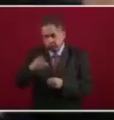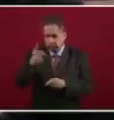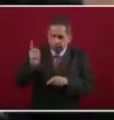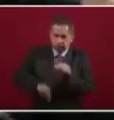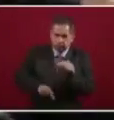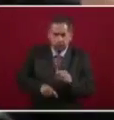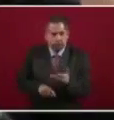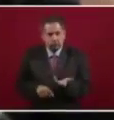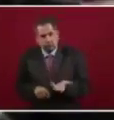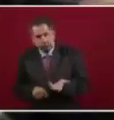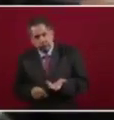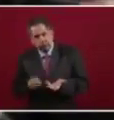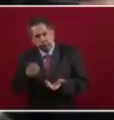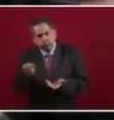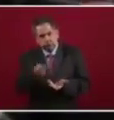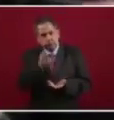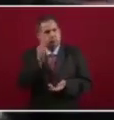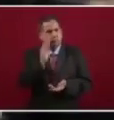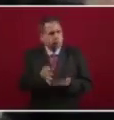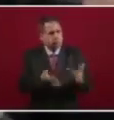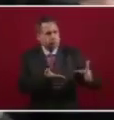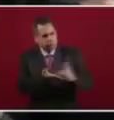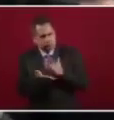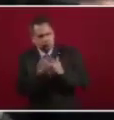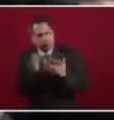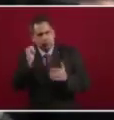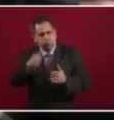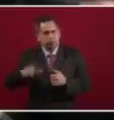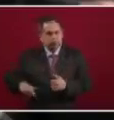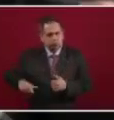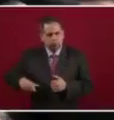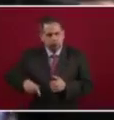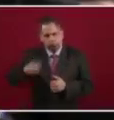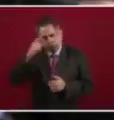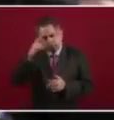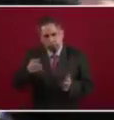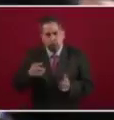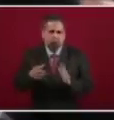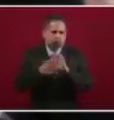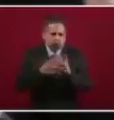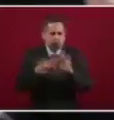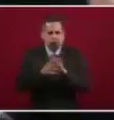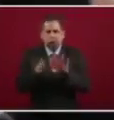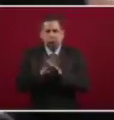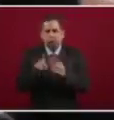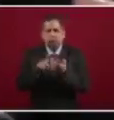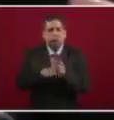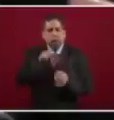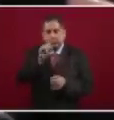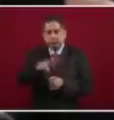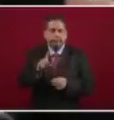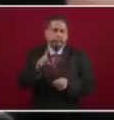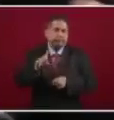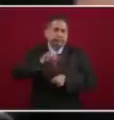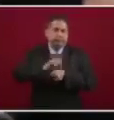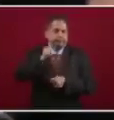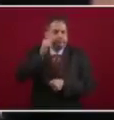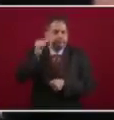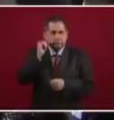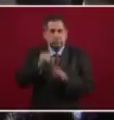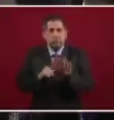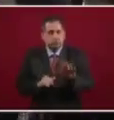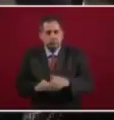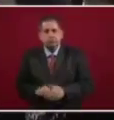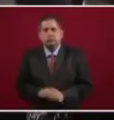¿Usted puntualmente a esto aceptaría el apoyo directo del gobierno? Digo, hace mención concretamente a la tragedia del día de ayer, presidente. En las